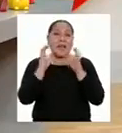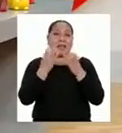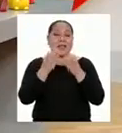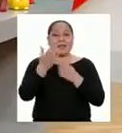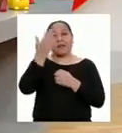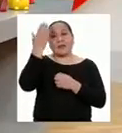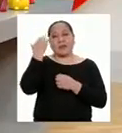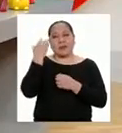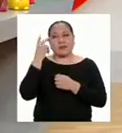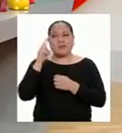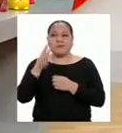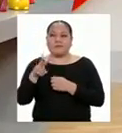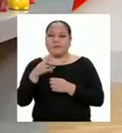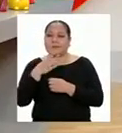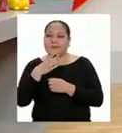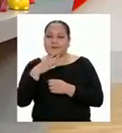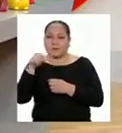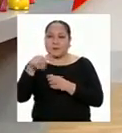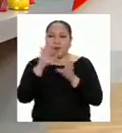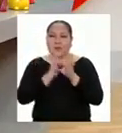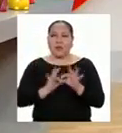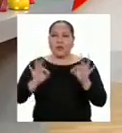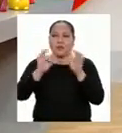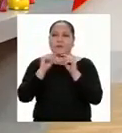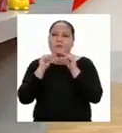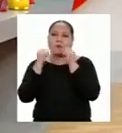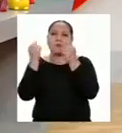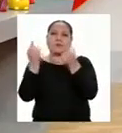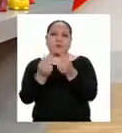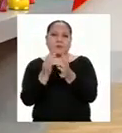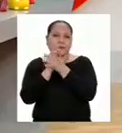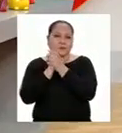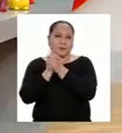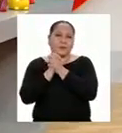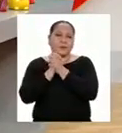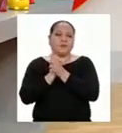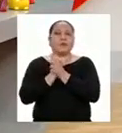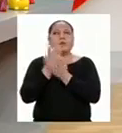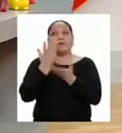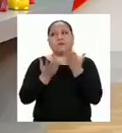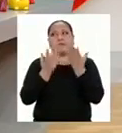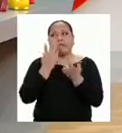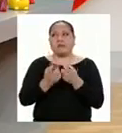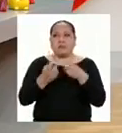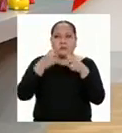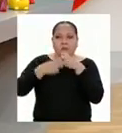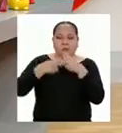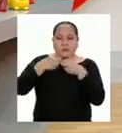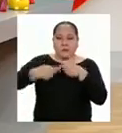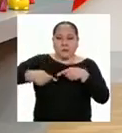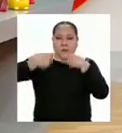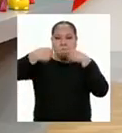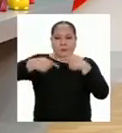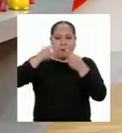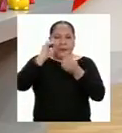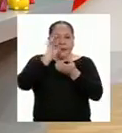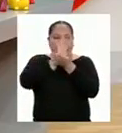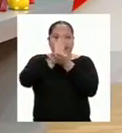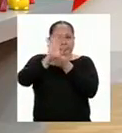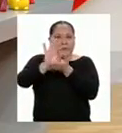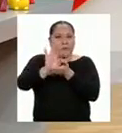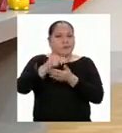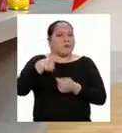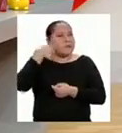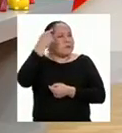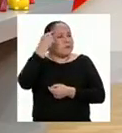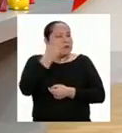pasada hemos abordado en el texto la importancia del grupo de amigos y que pueden ocurrir situaciones tensas donde se dan conflictos o rechazo,